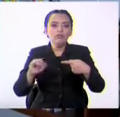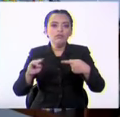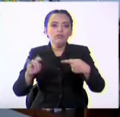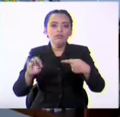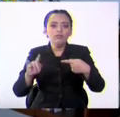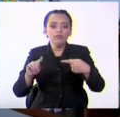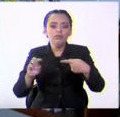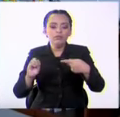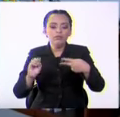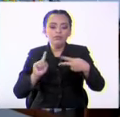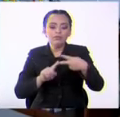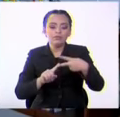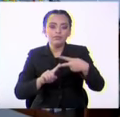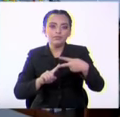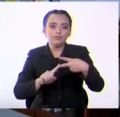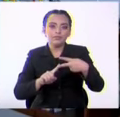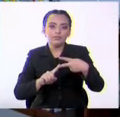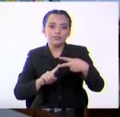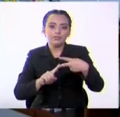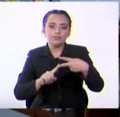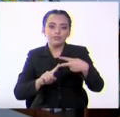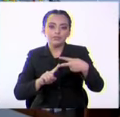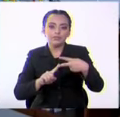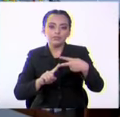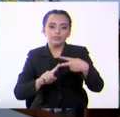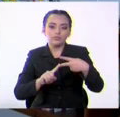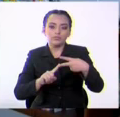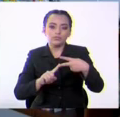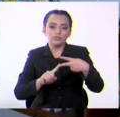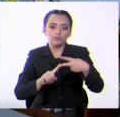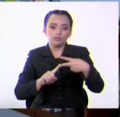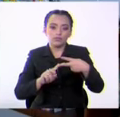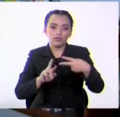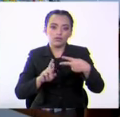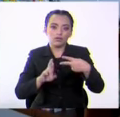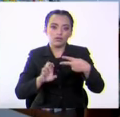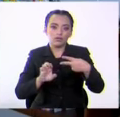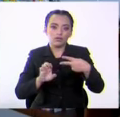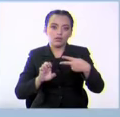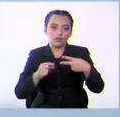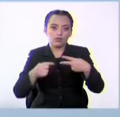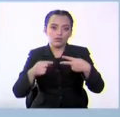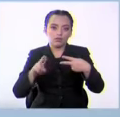tenemos aquellos que nos generan regulación,